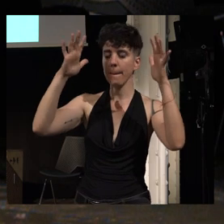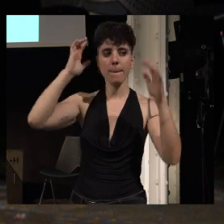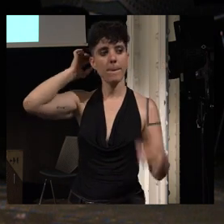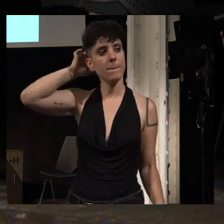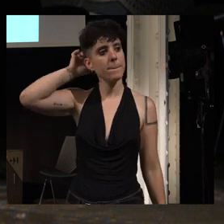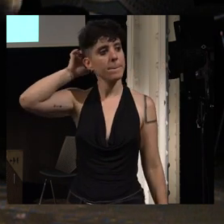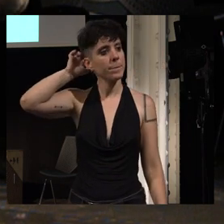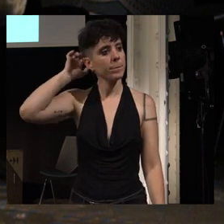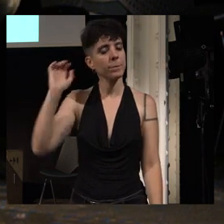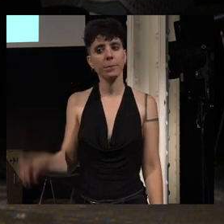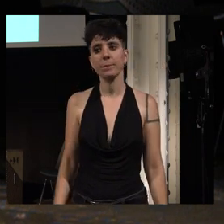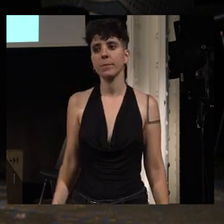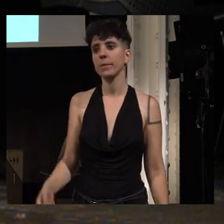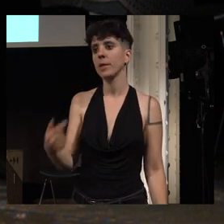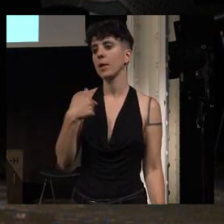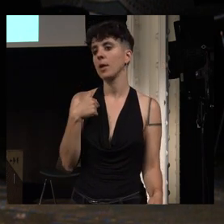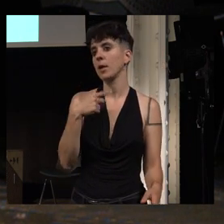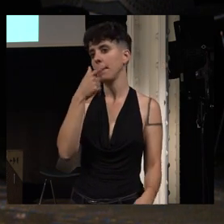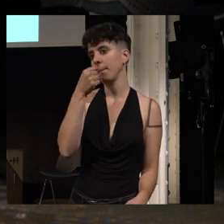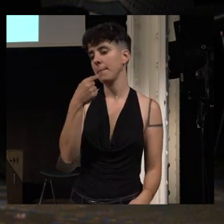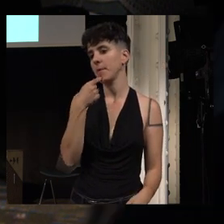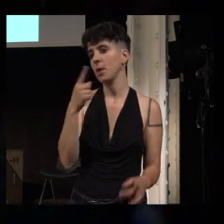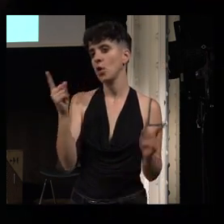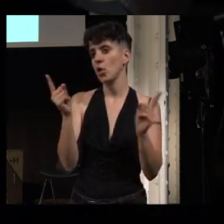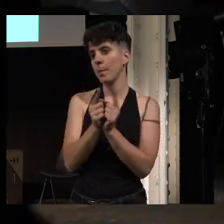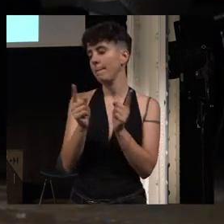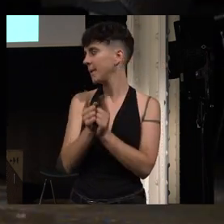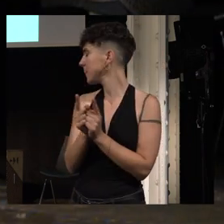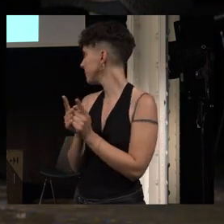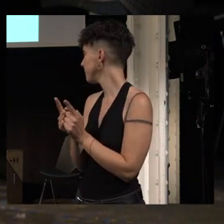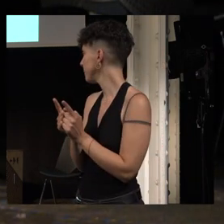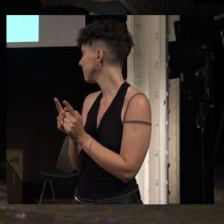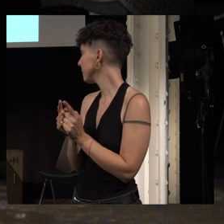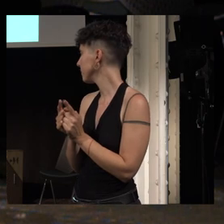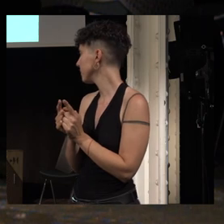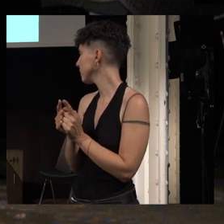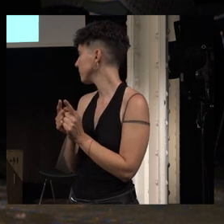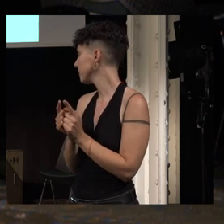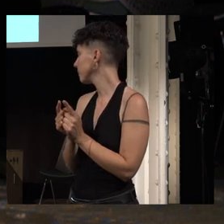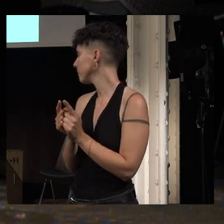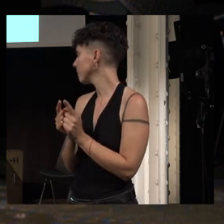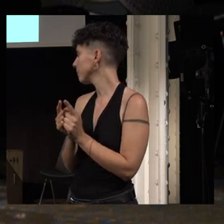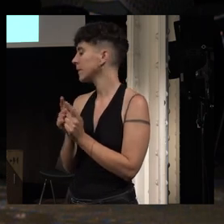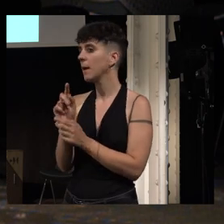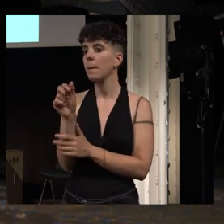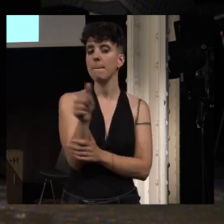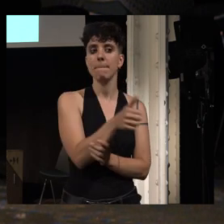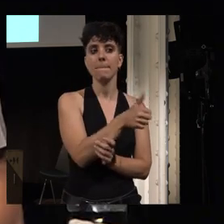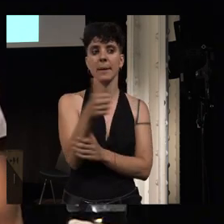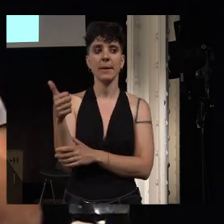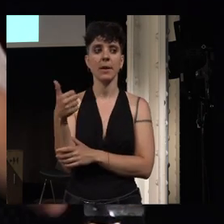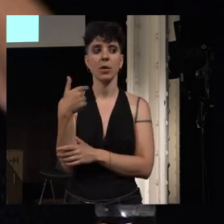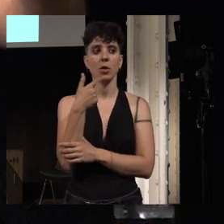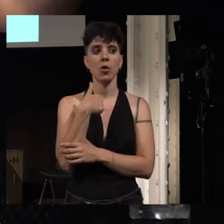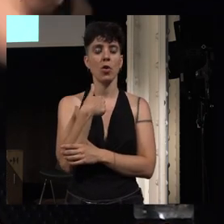Bien, yo voy a ser muy breve. Yo no. No, simplemente... Bueno, en primer lugar, quería recoger lo